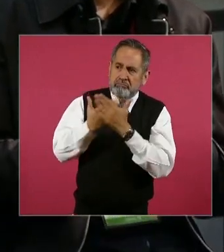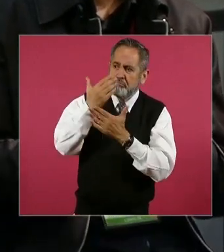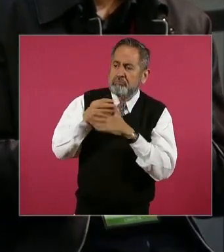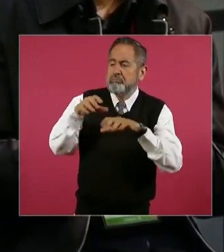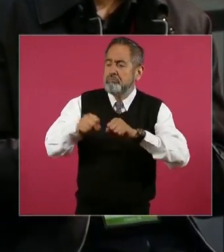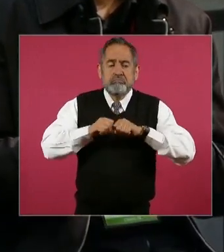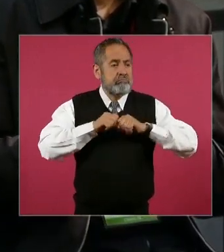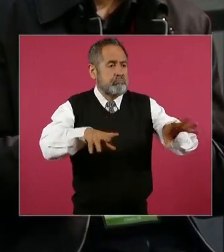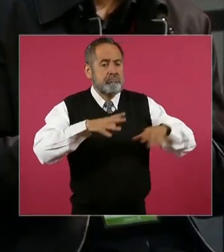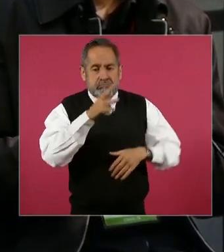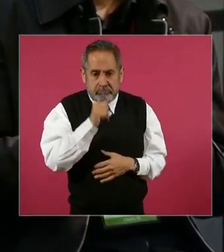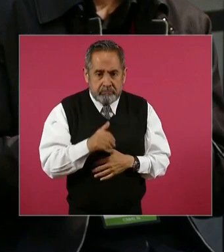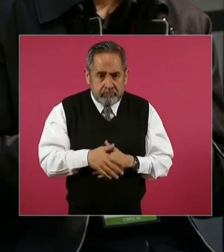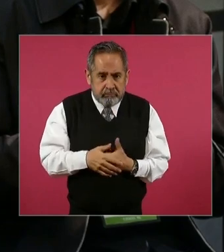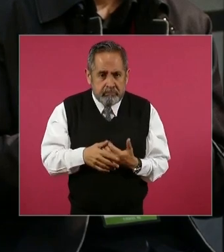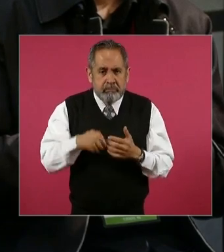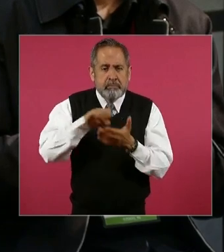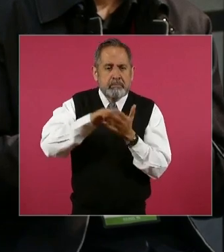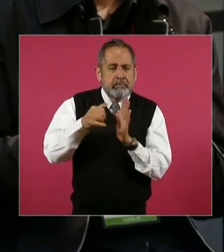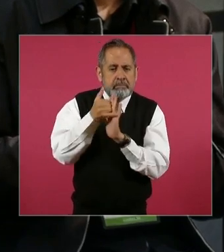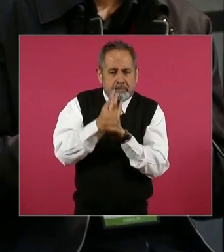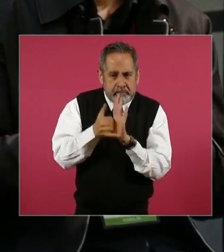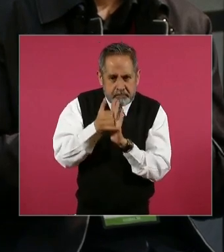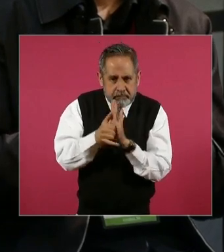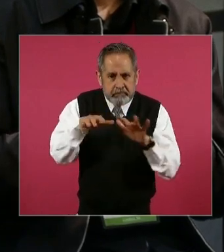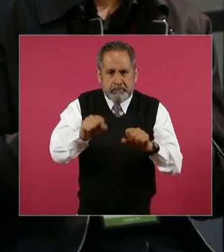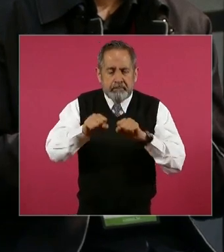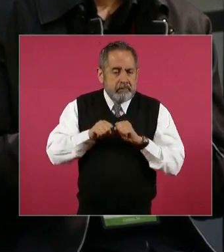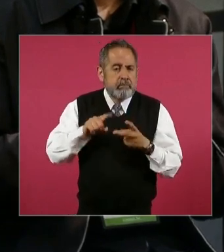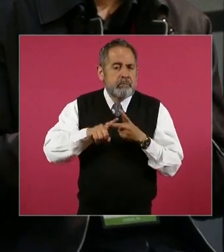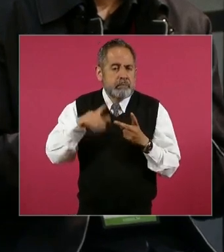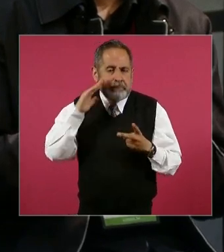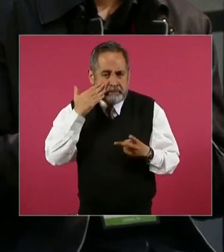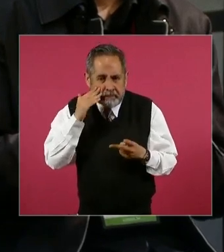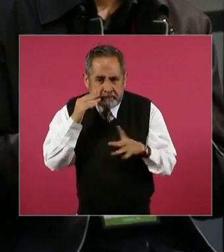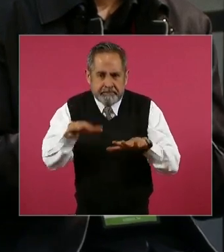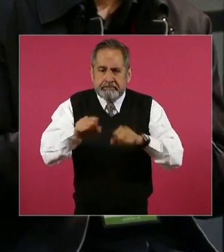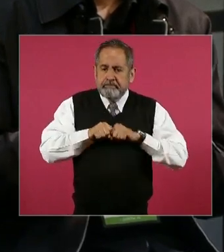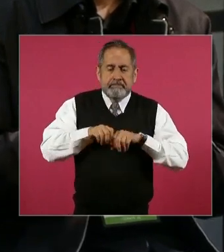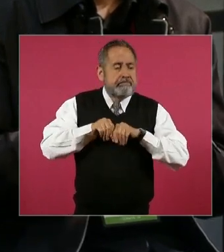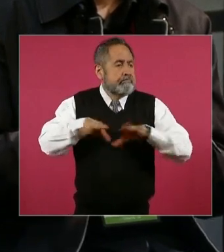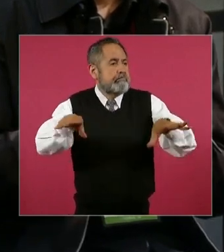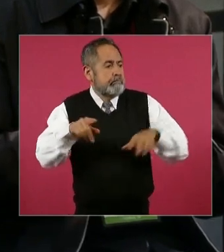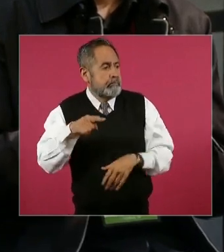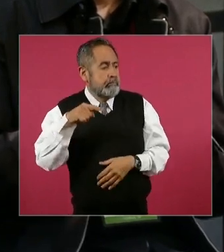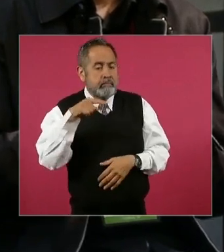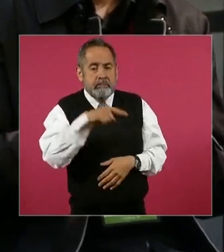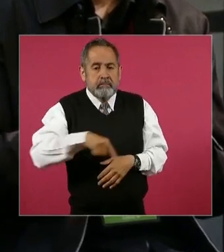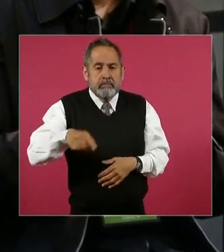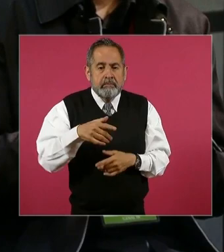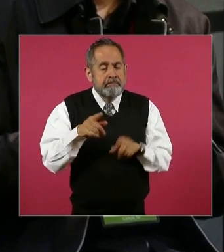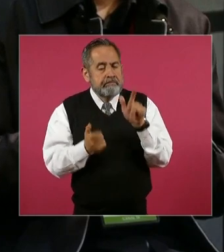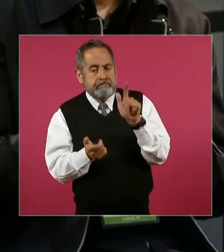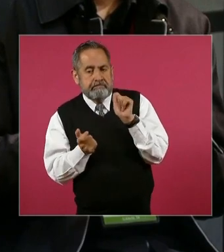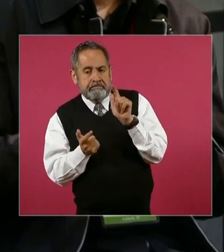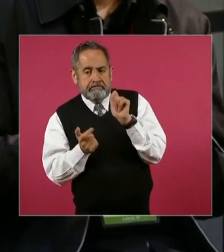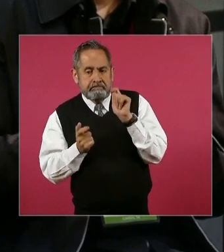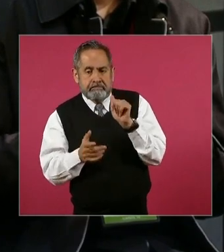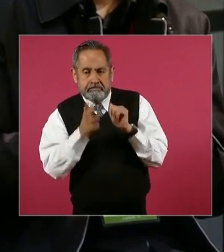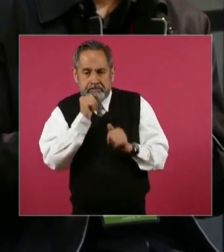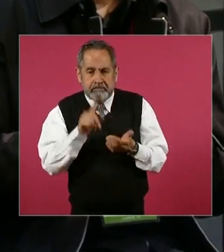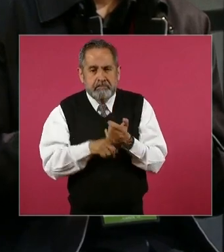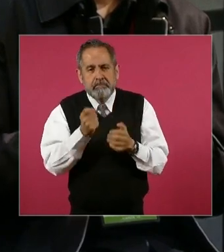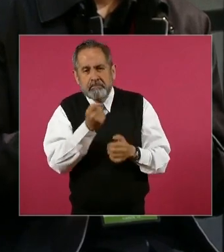aprovechado por plataformas como YouTube y Facebook para impedir la monetización de